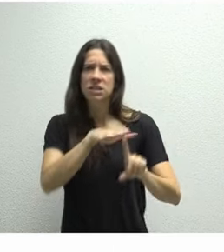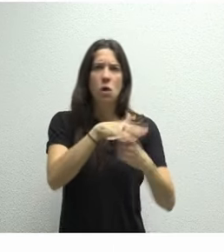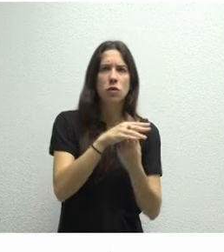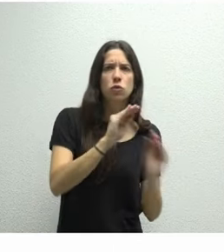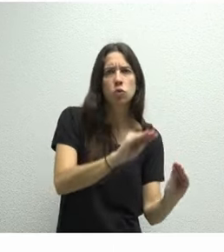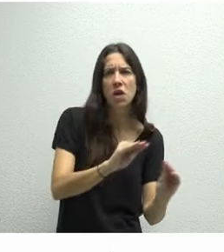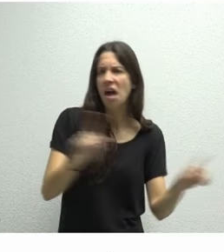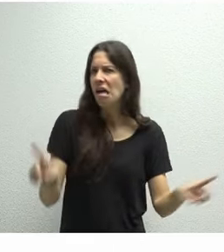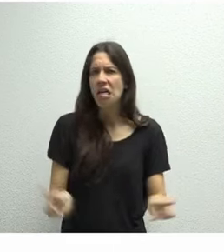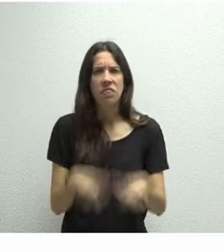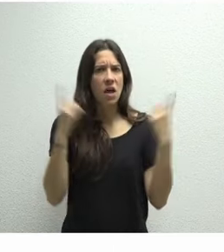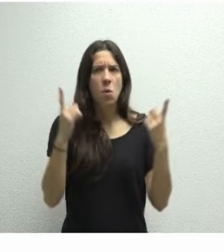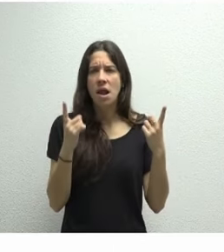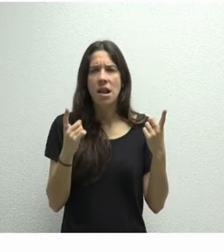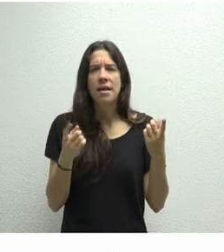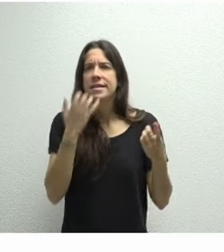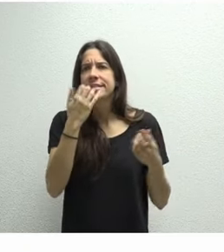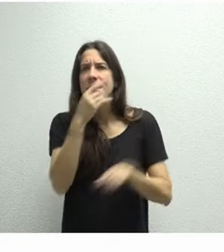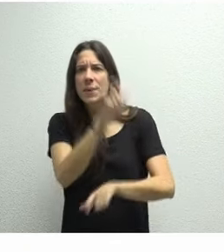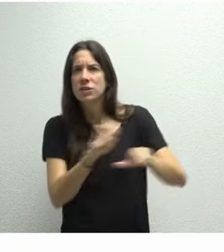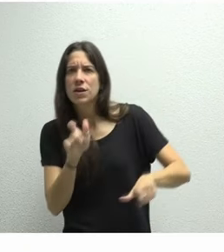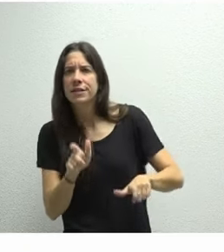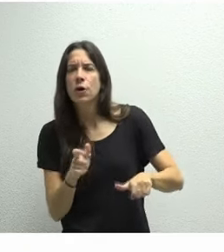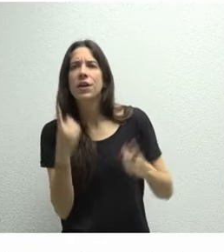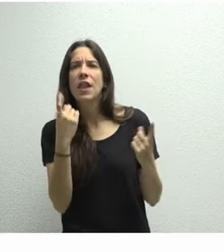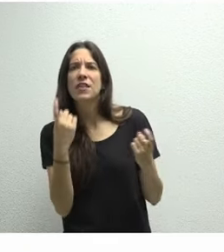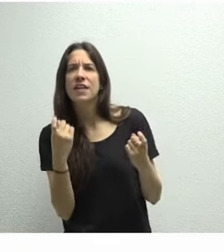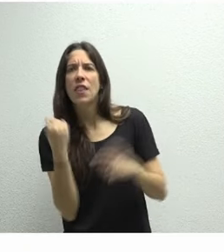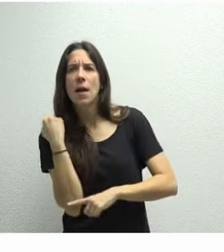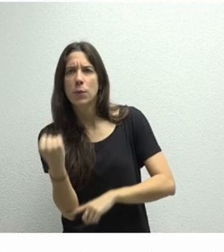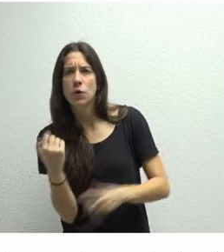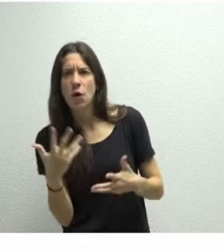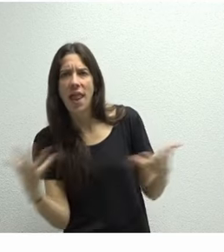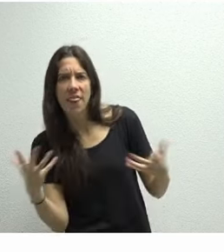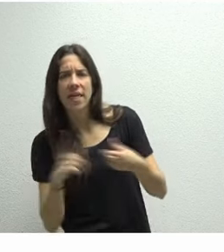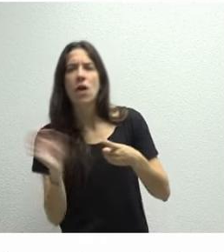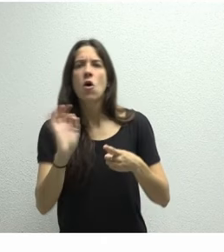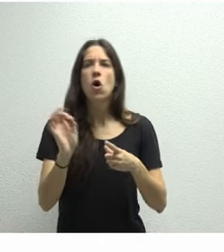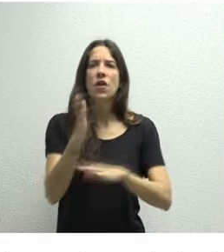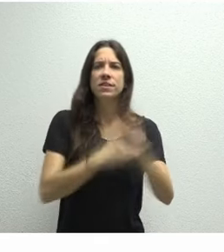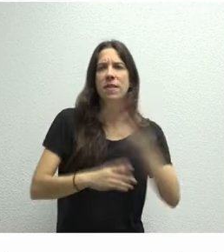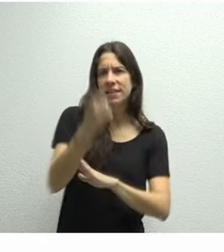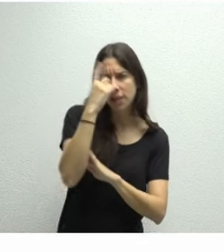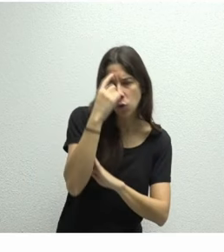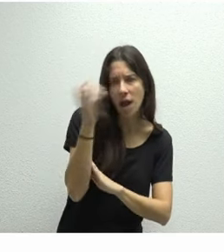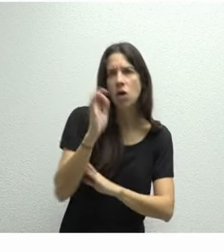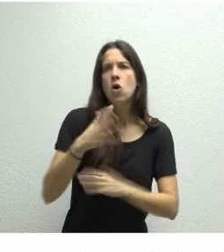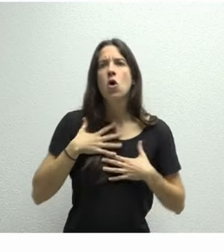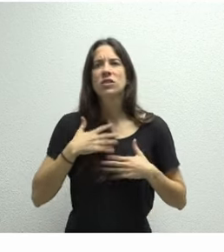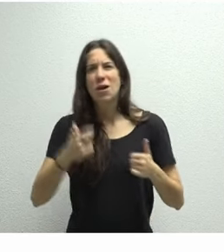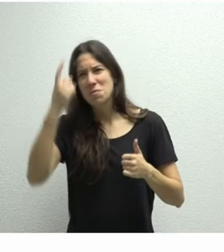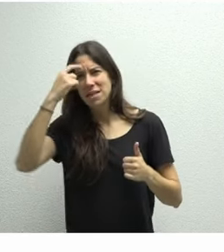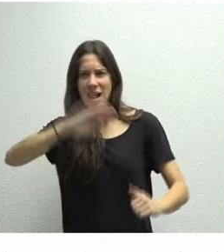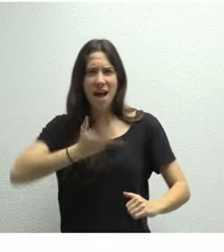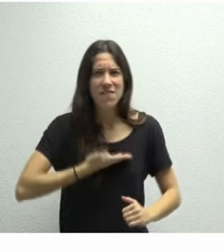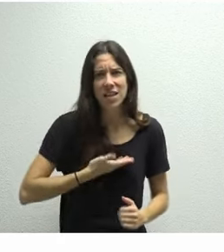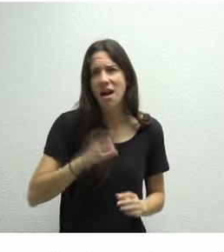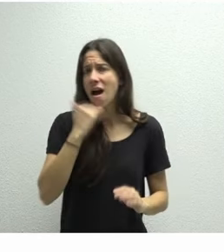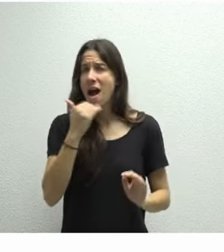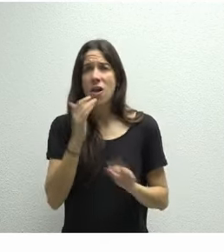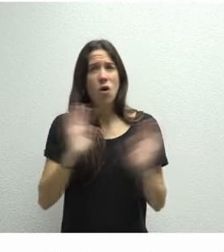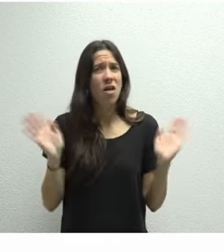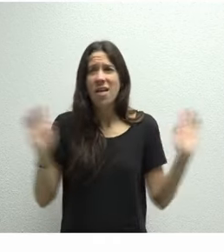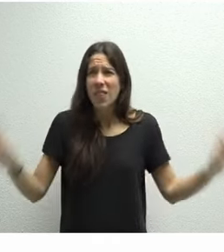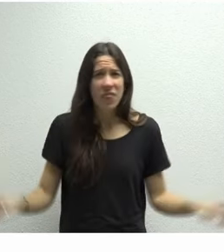independientemente por lo tanto si son personas con grandes necesidades de apoyo discapacidad intelectual afectadas por problemas de Salud Mental todas pueden